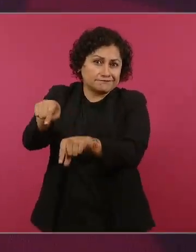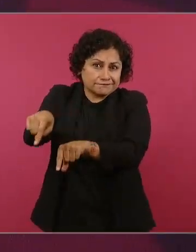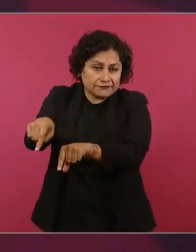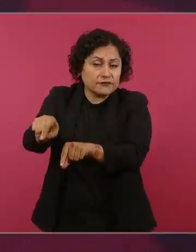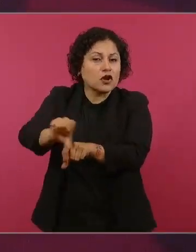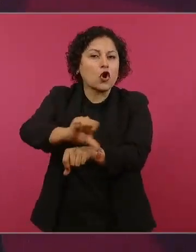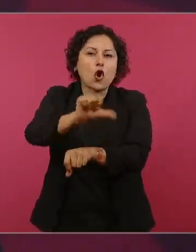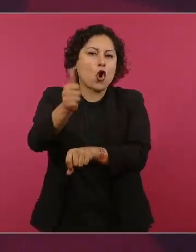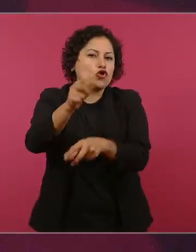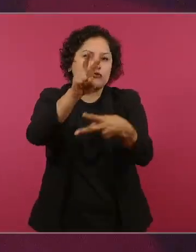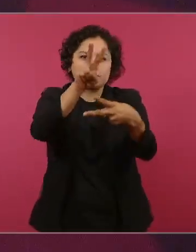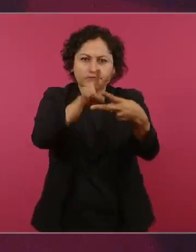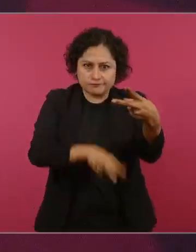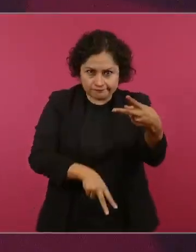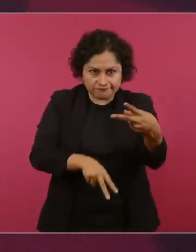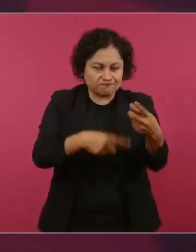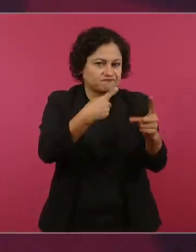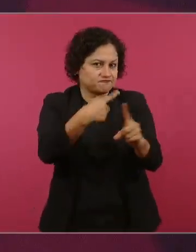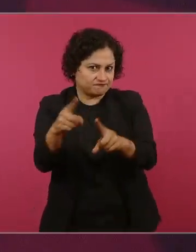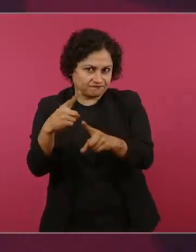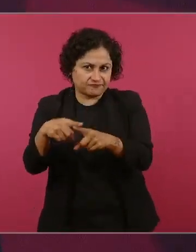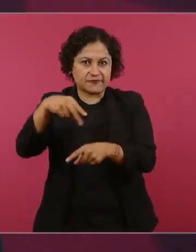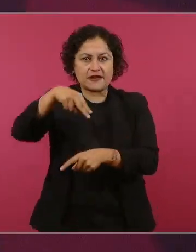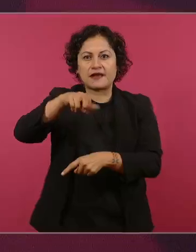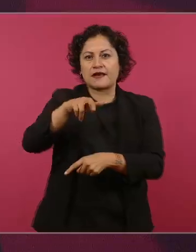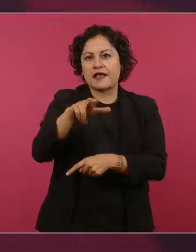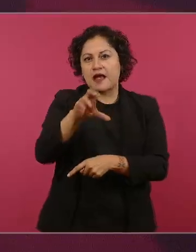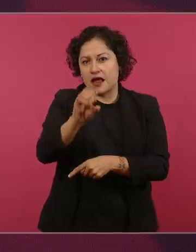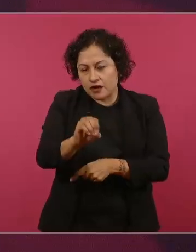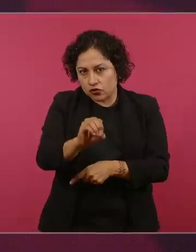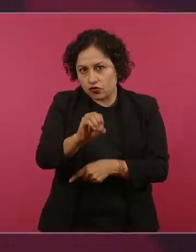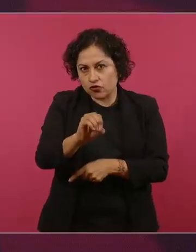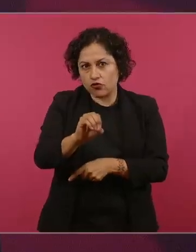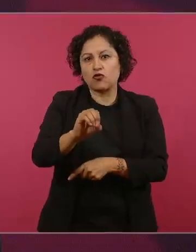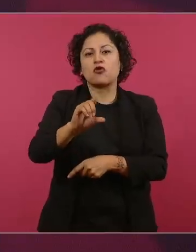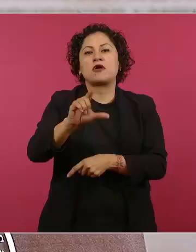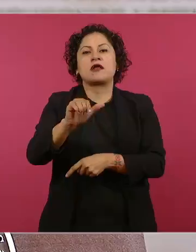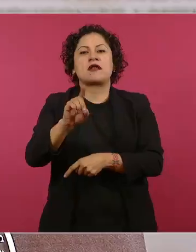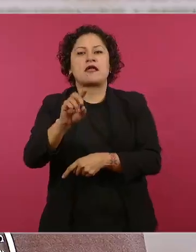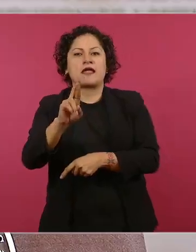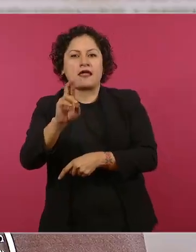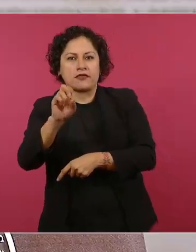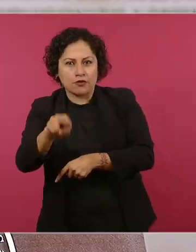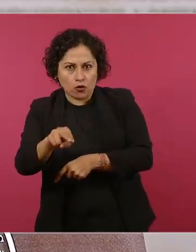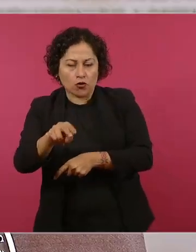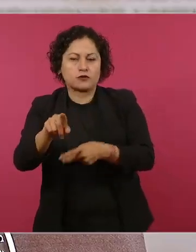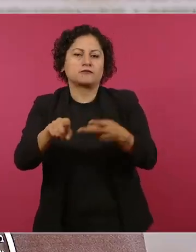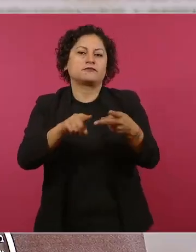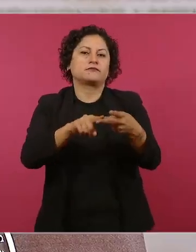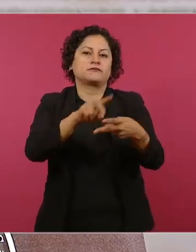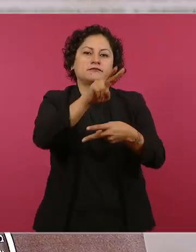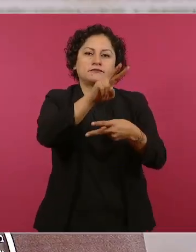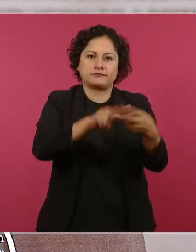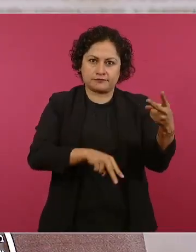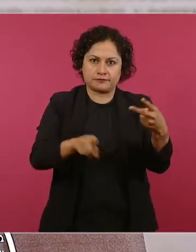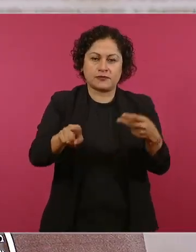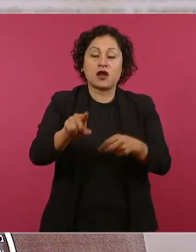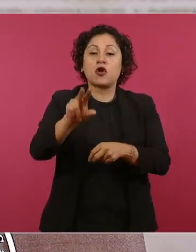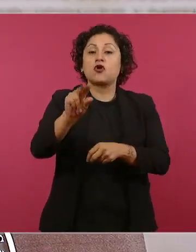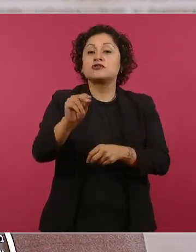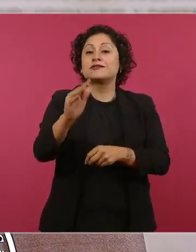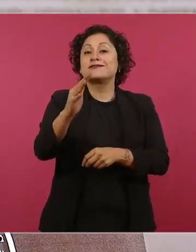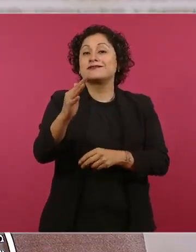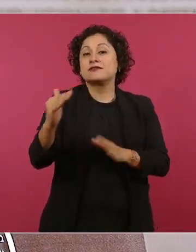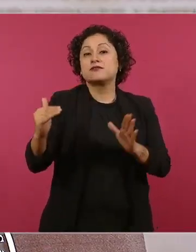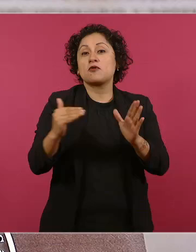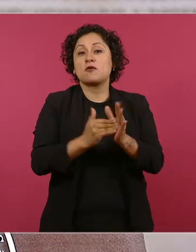con narcoetiquetas. Usaron la etiqueta AMLO narcoladrón para unir los dos temas. 85,000 veces